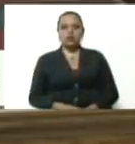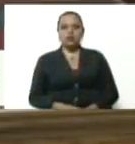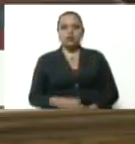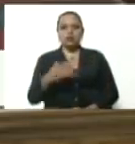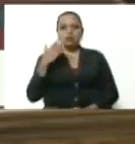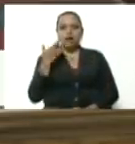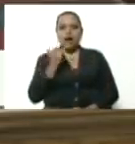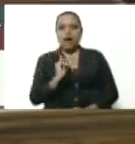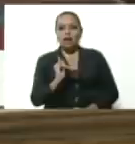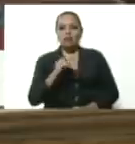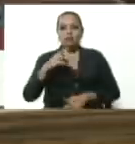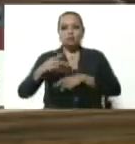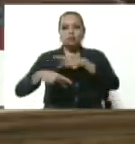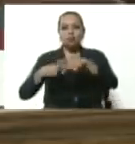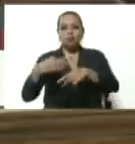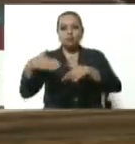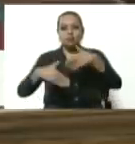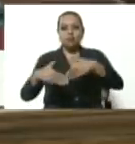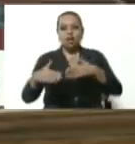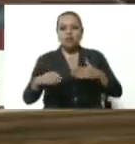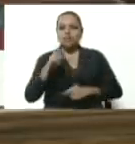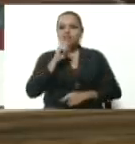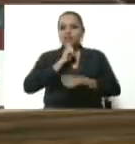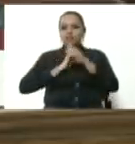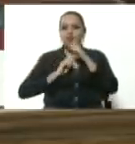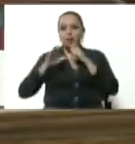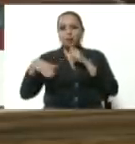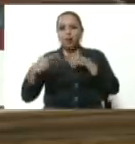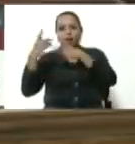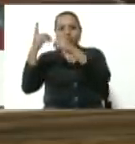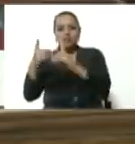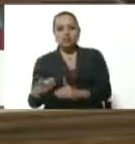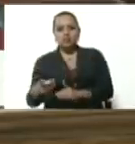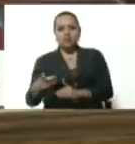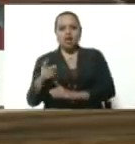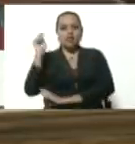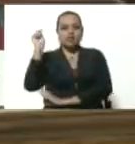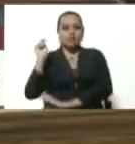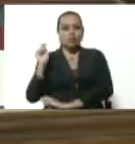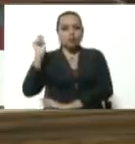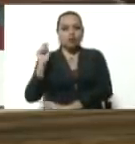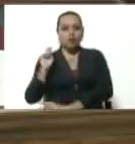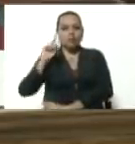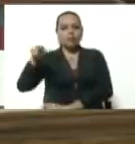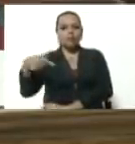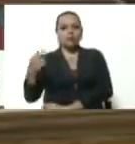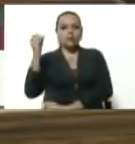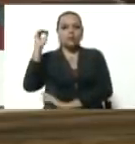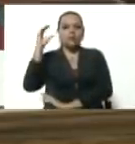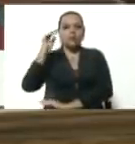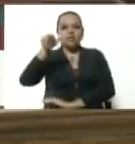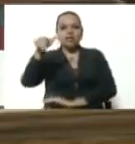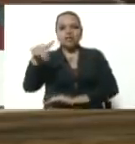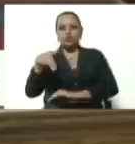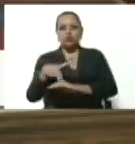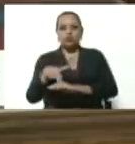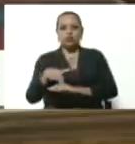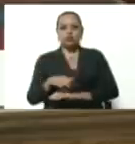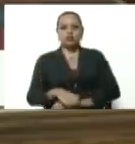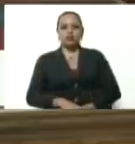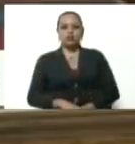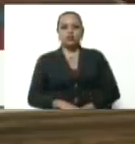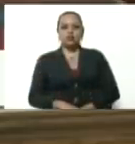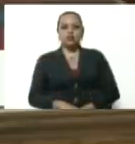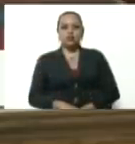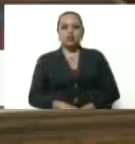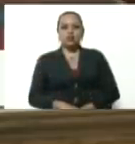proceso electoral para elegir a las diputadas y diputados de la Asamblea Nacional que